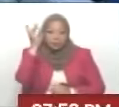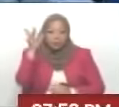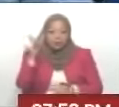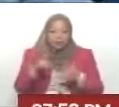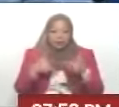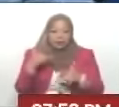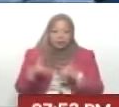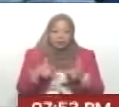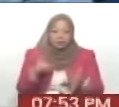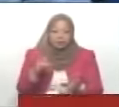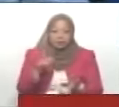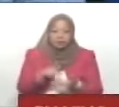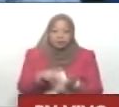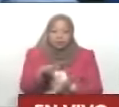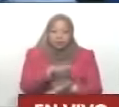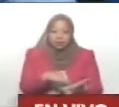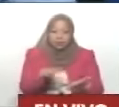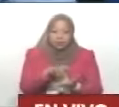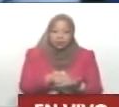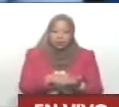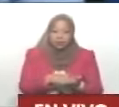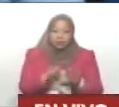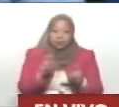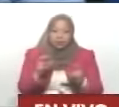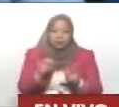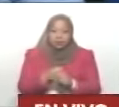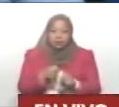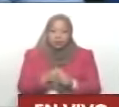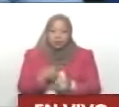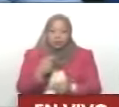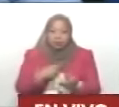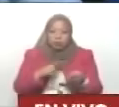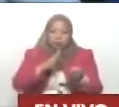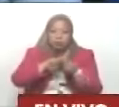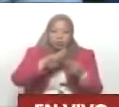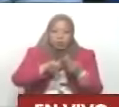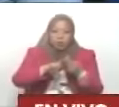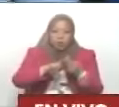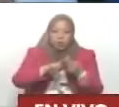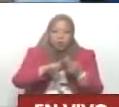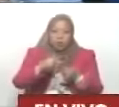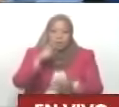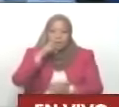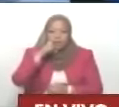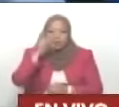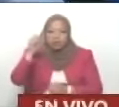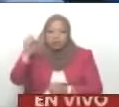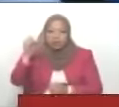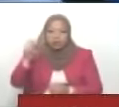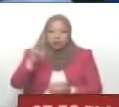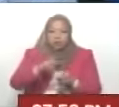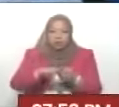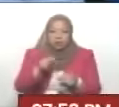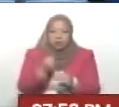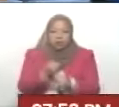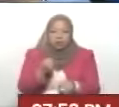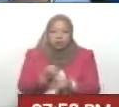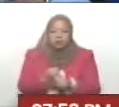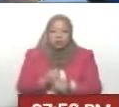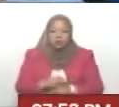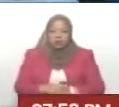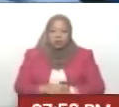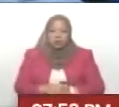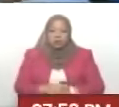jornada. Ellos la titularon Yo sigo a Maduro. Así titularon la primera jornada. Quién sabe cómo